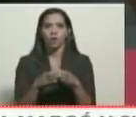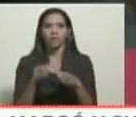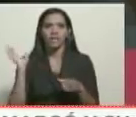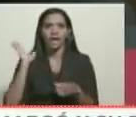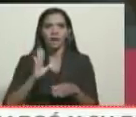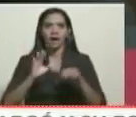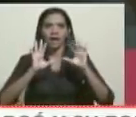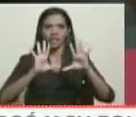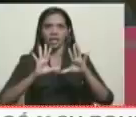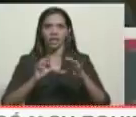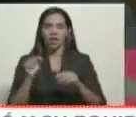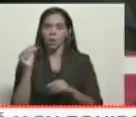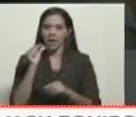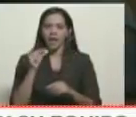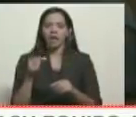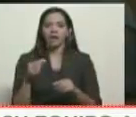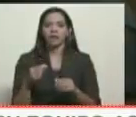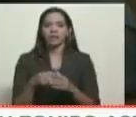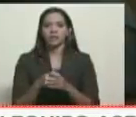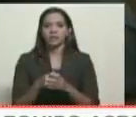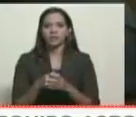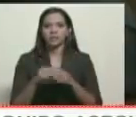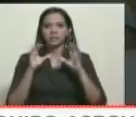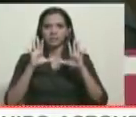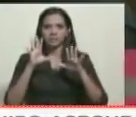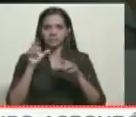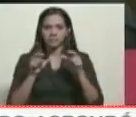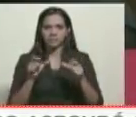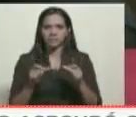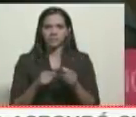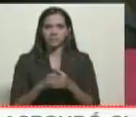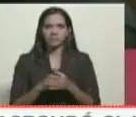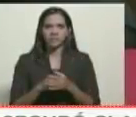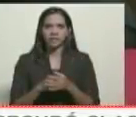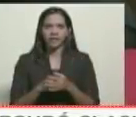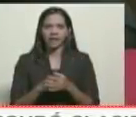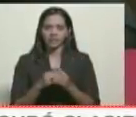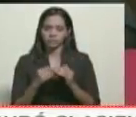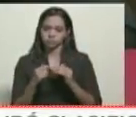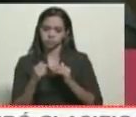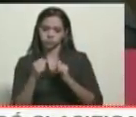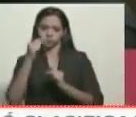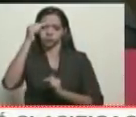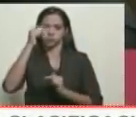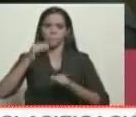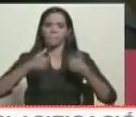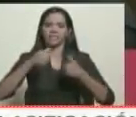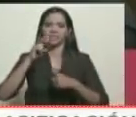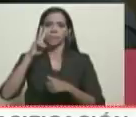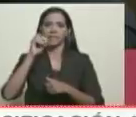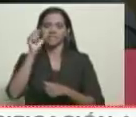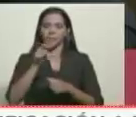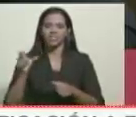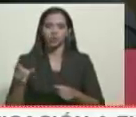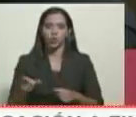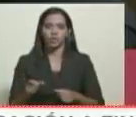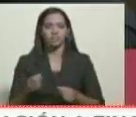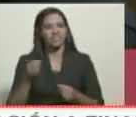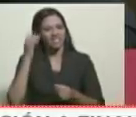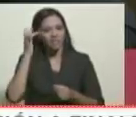era un poco menos de 10, fíjate, ya llegan a más de 20 y van a ser muchos más seguramente,